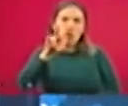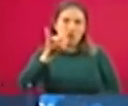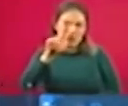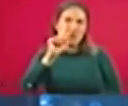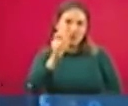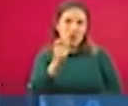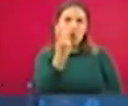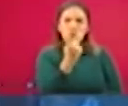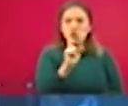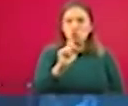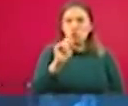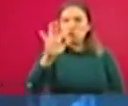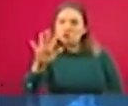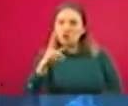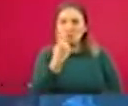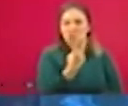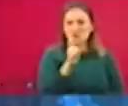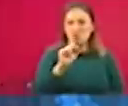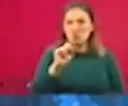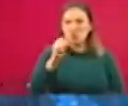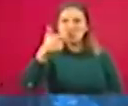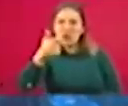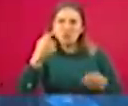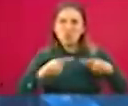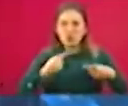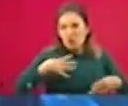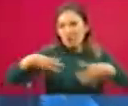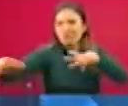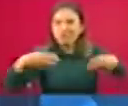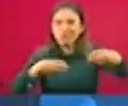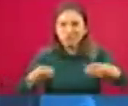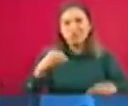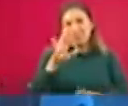probabilístico en el que tengamos sangre de personas